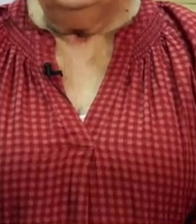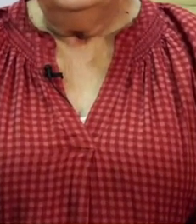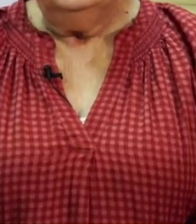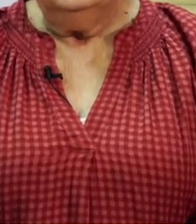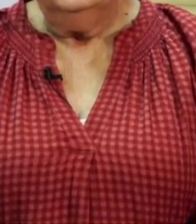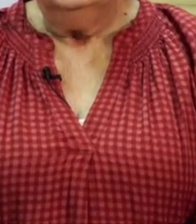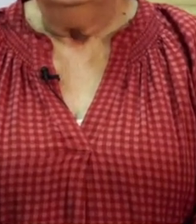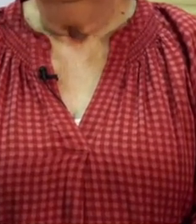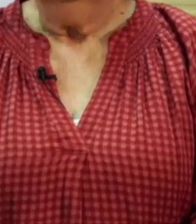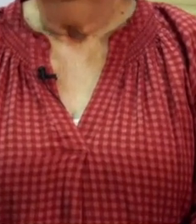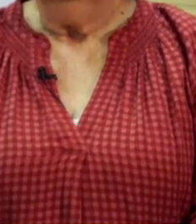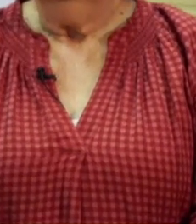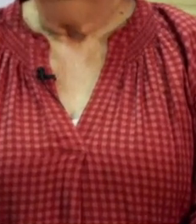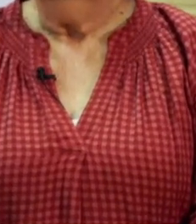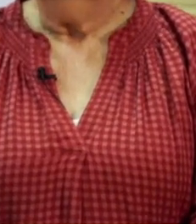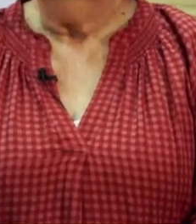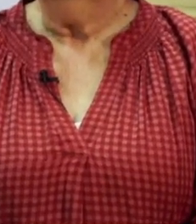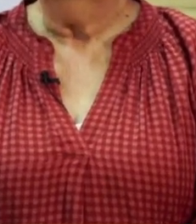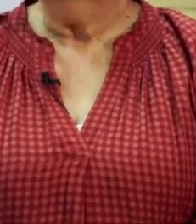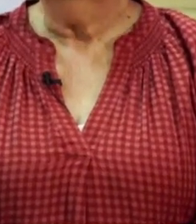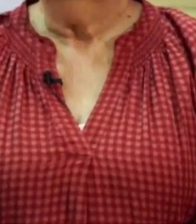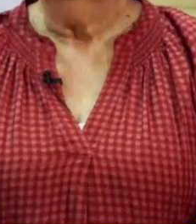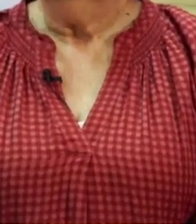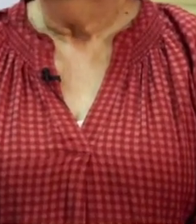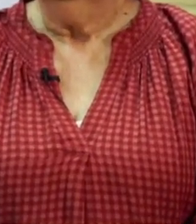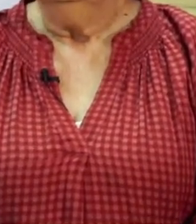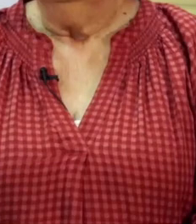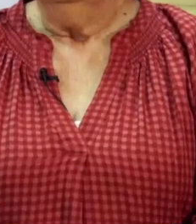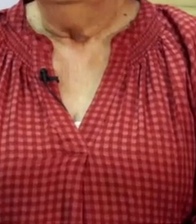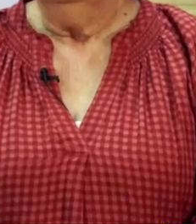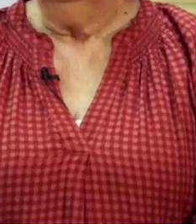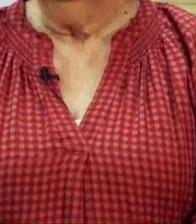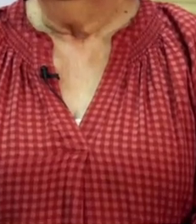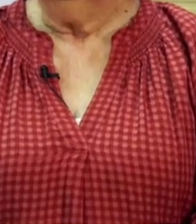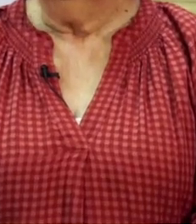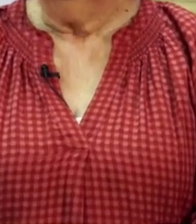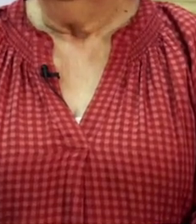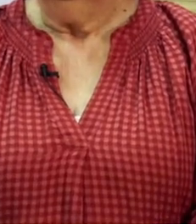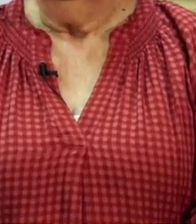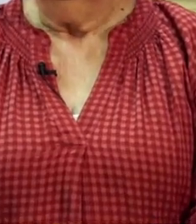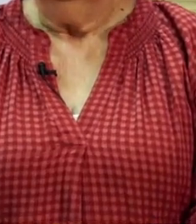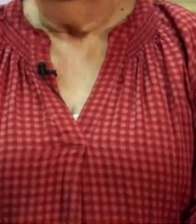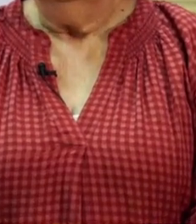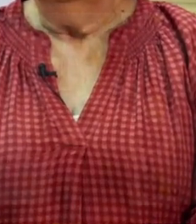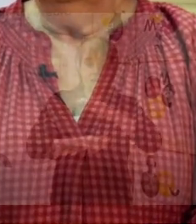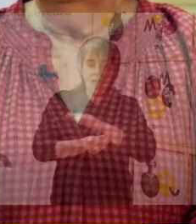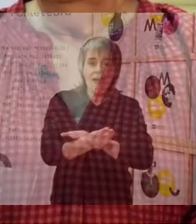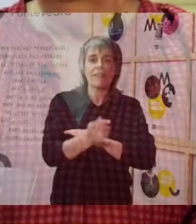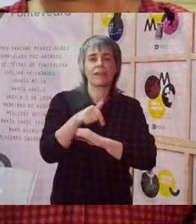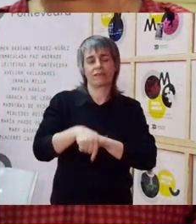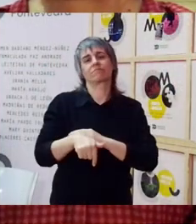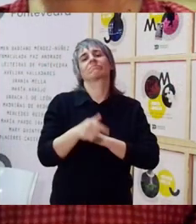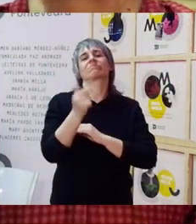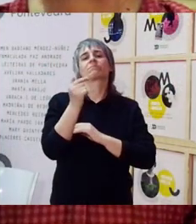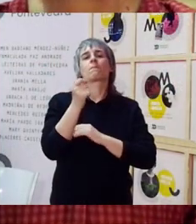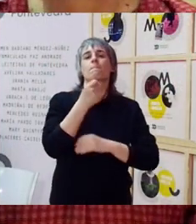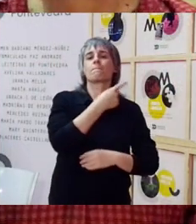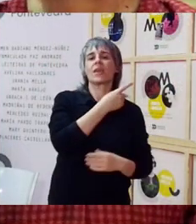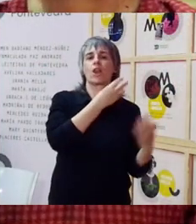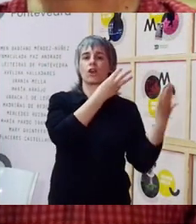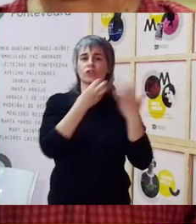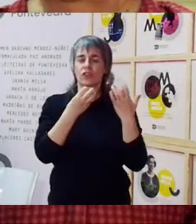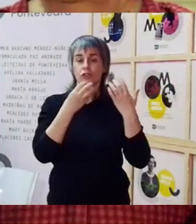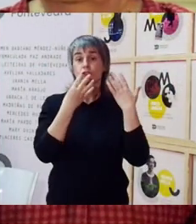esquecemento, pese a ter unha vida de película. Placeres Castellanos Pan naceu en Ponte Caldelas en